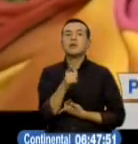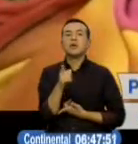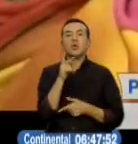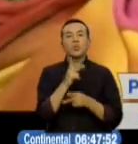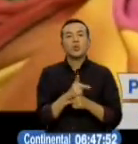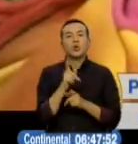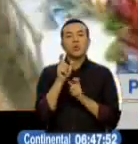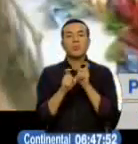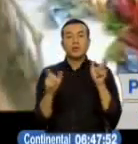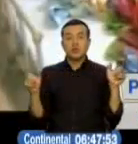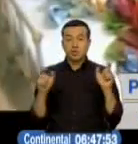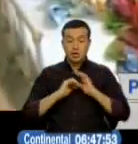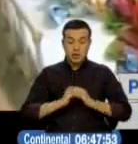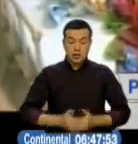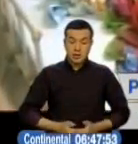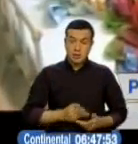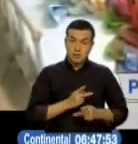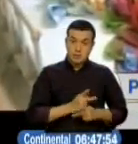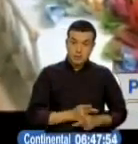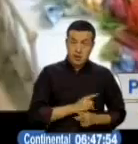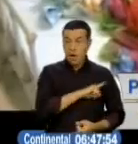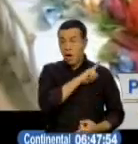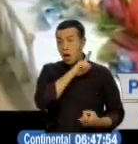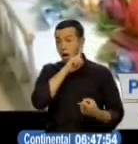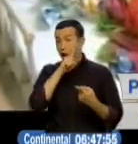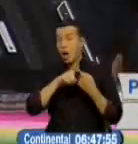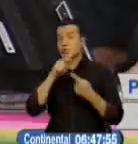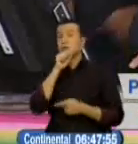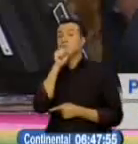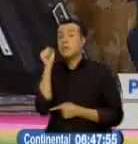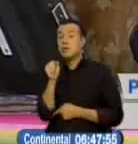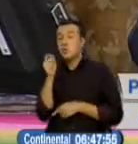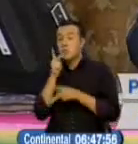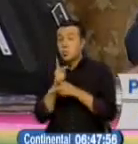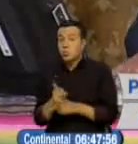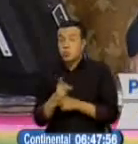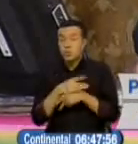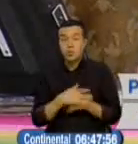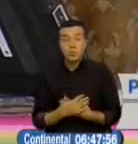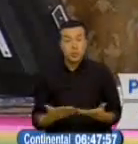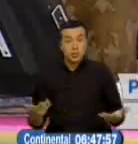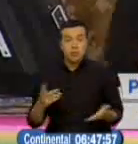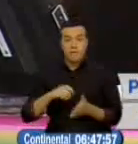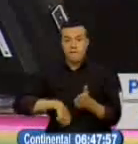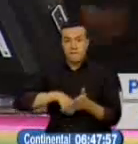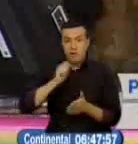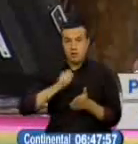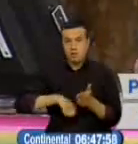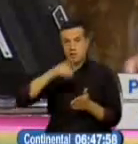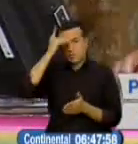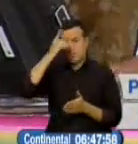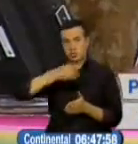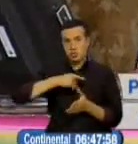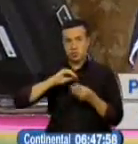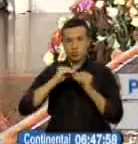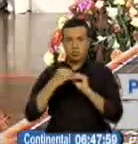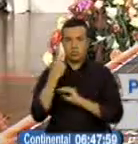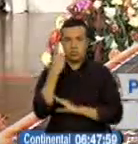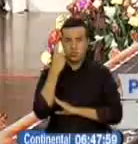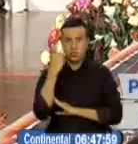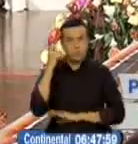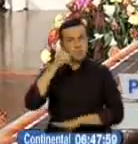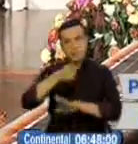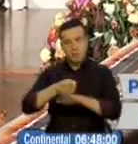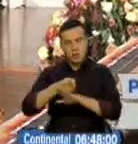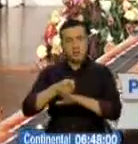las personas desde el momento de la concepción hasta el último día de su vida. Y para ello, mediante la firma del decreto número 11, el mandatario dispuso la creación de